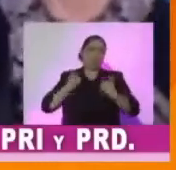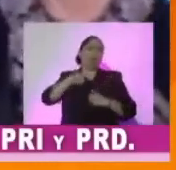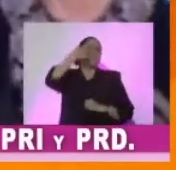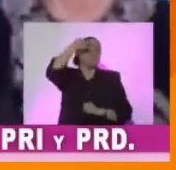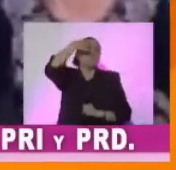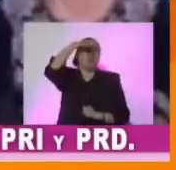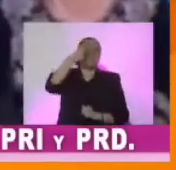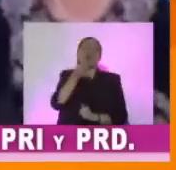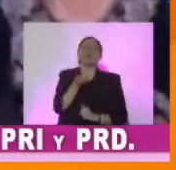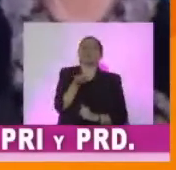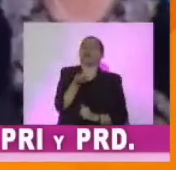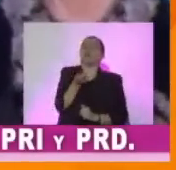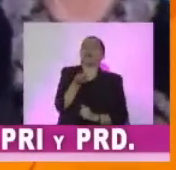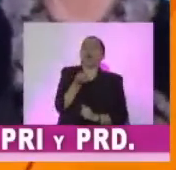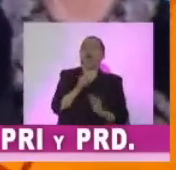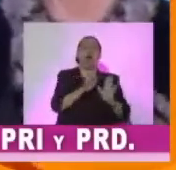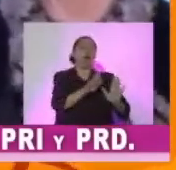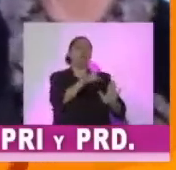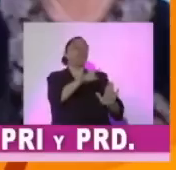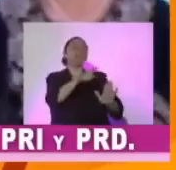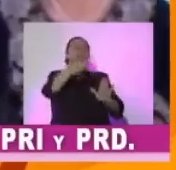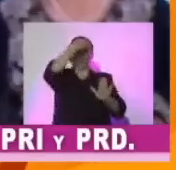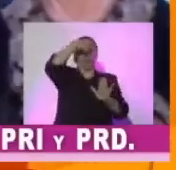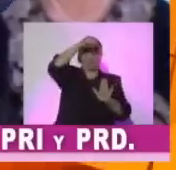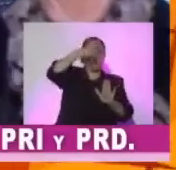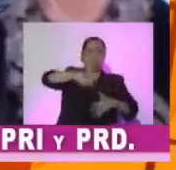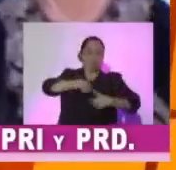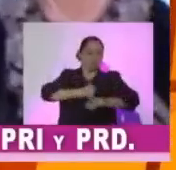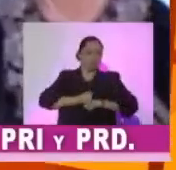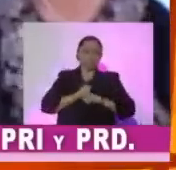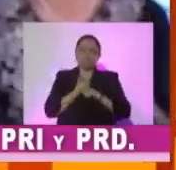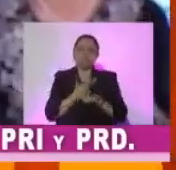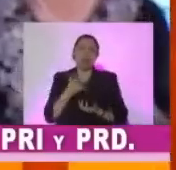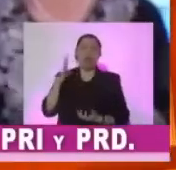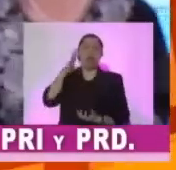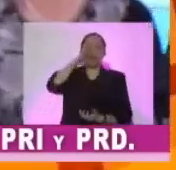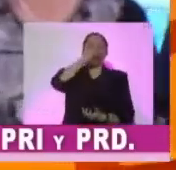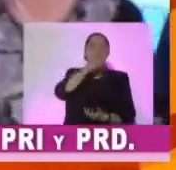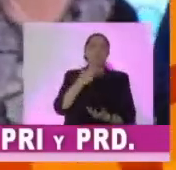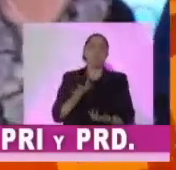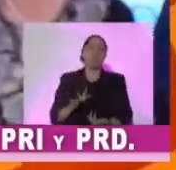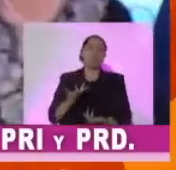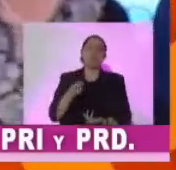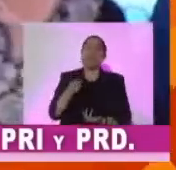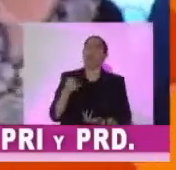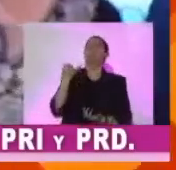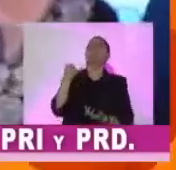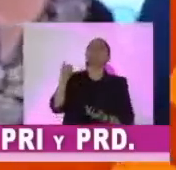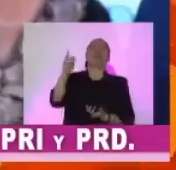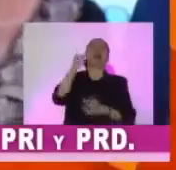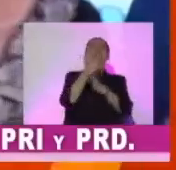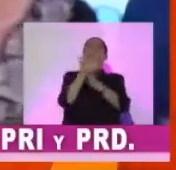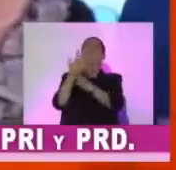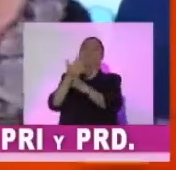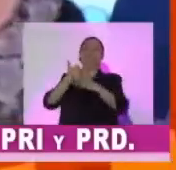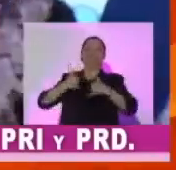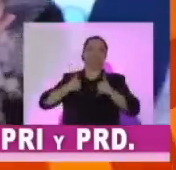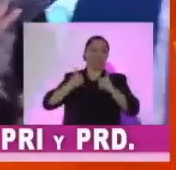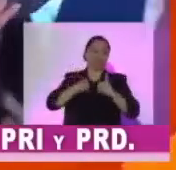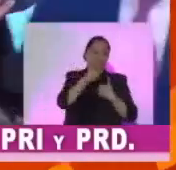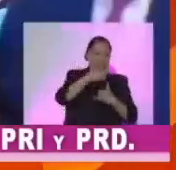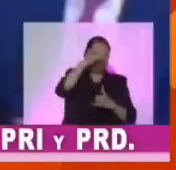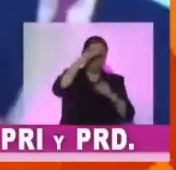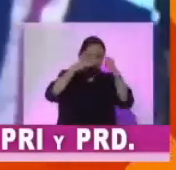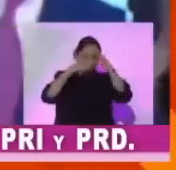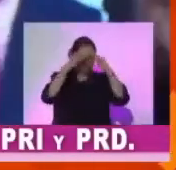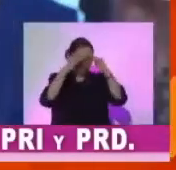de pues El poder del del poder judicial o de los jueces pero que además si no mal recuerdo Fernando Gómez mon es tío de Inés